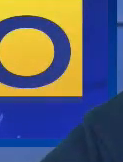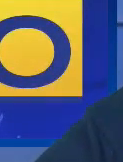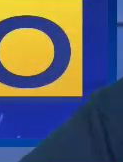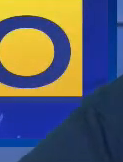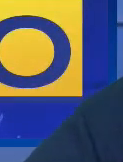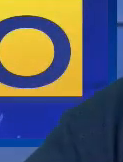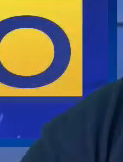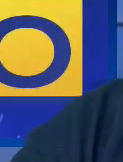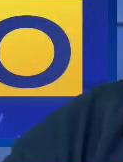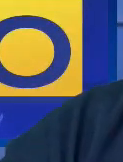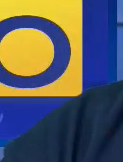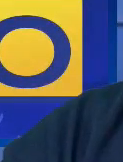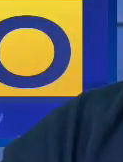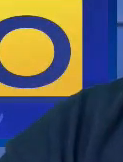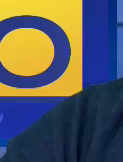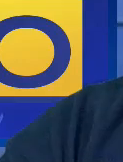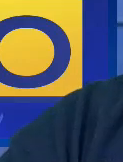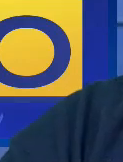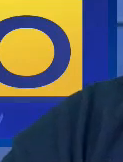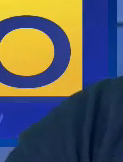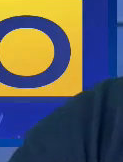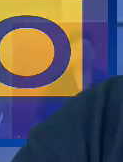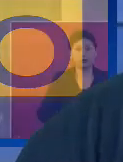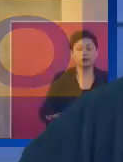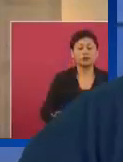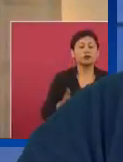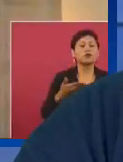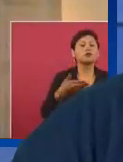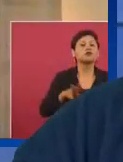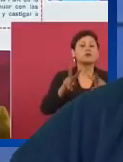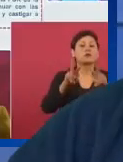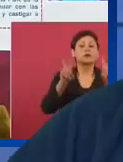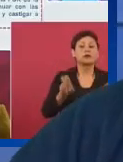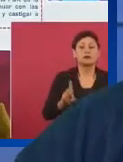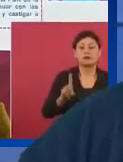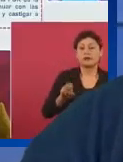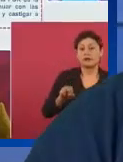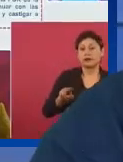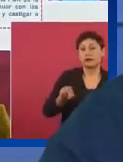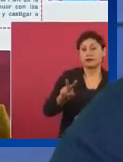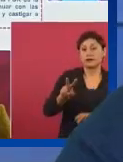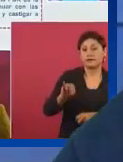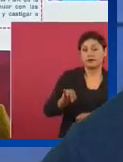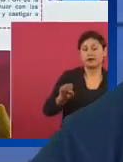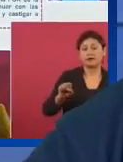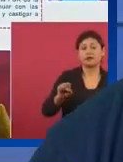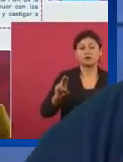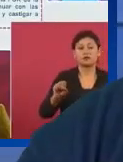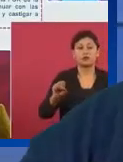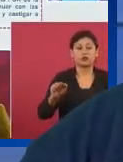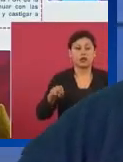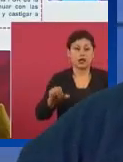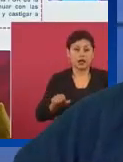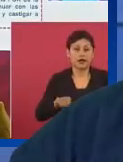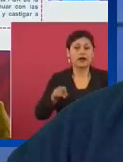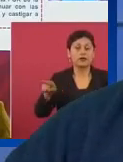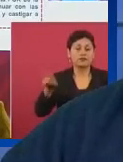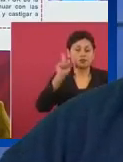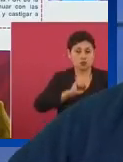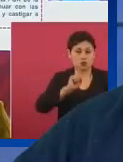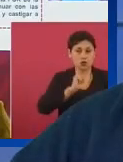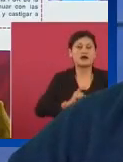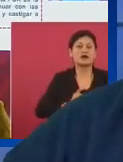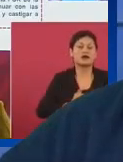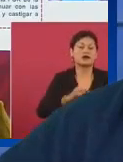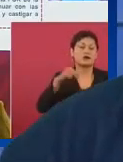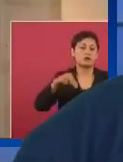Seguridad ya habrían estado al pendiente del caso, habrían estado apoyando, ahorita no, ahorita ya de lleno prácticamente